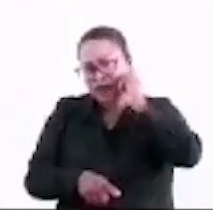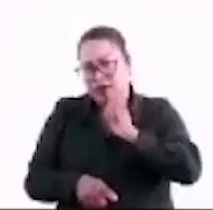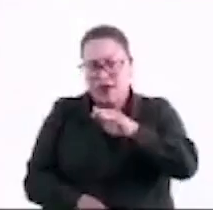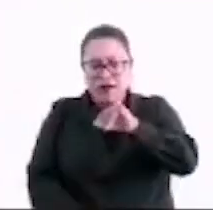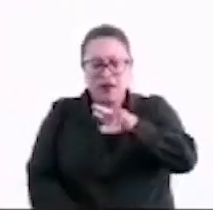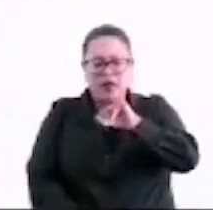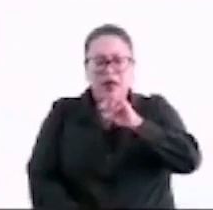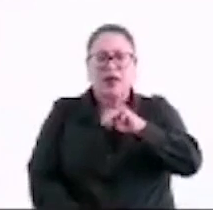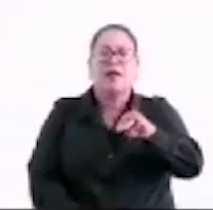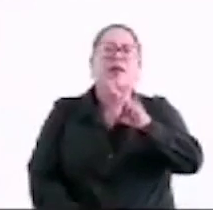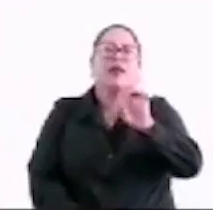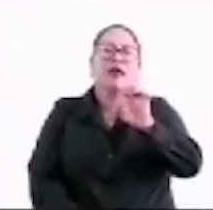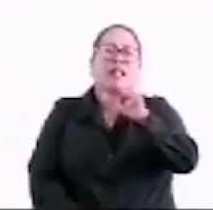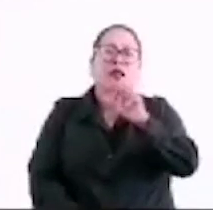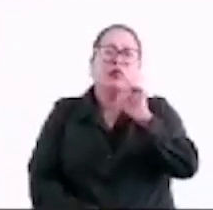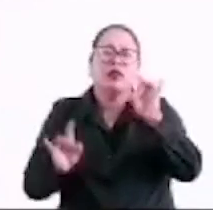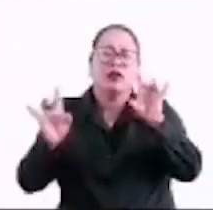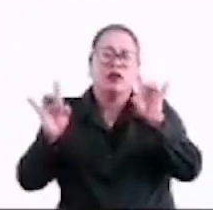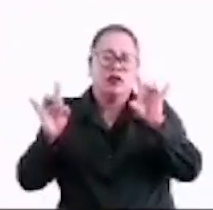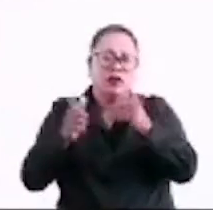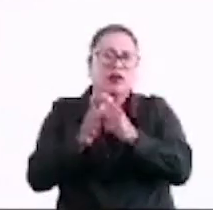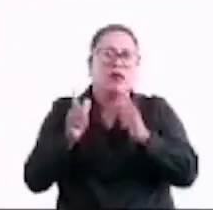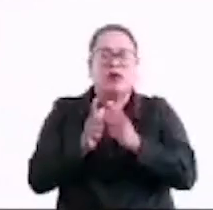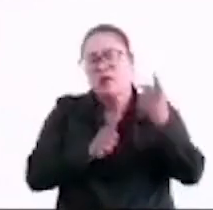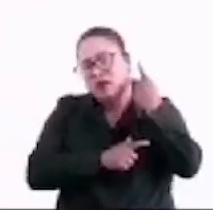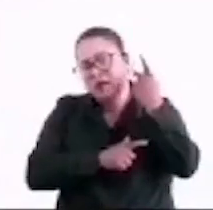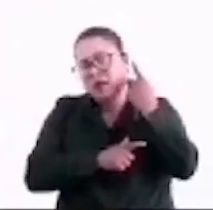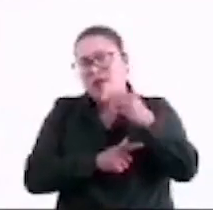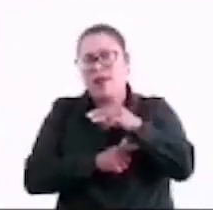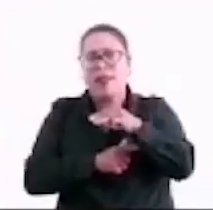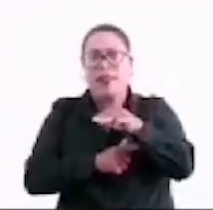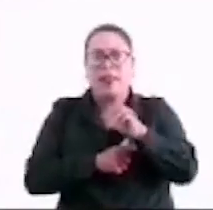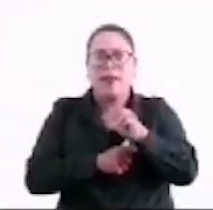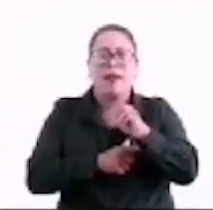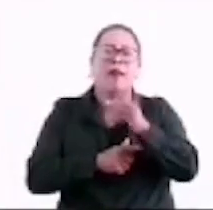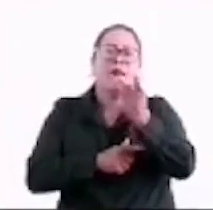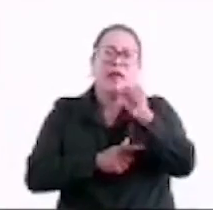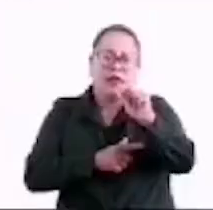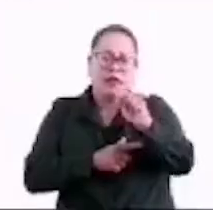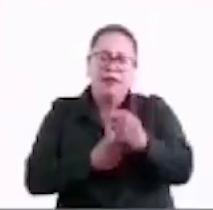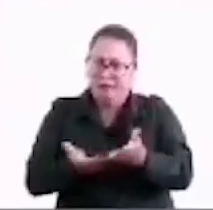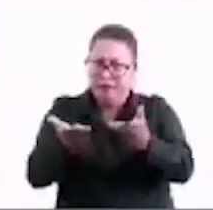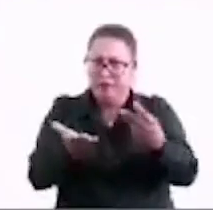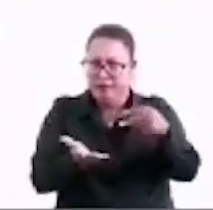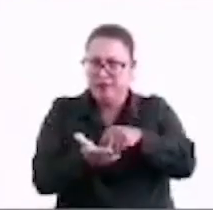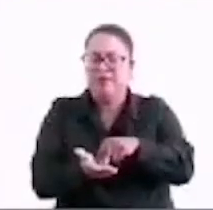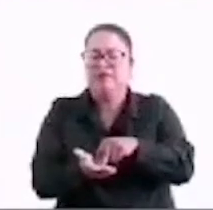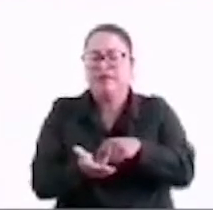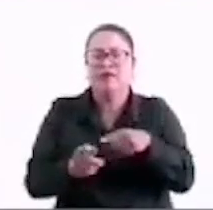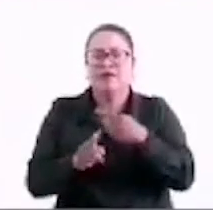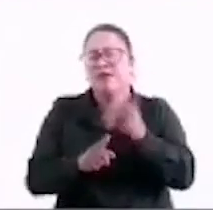adicionar una fracción al artículo 21 de la Ley de Transparencia tiene el objetivo de que los gobiernos rindan cuentas por